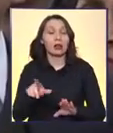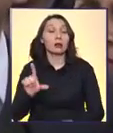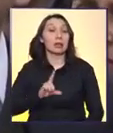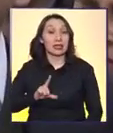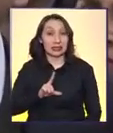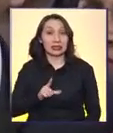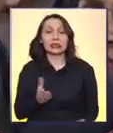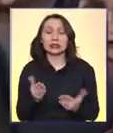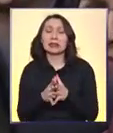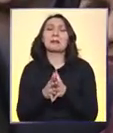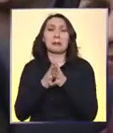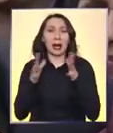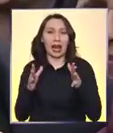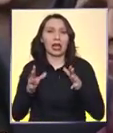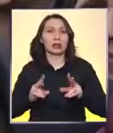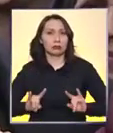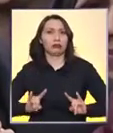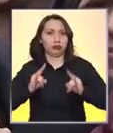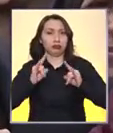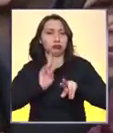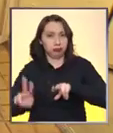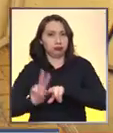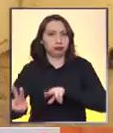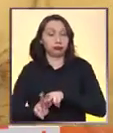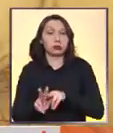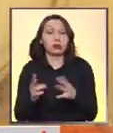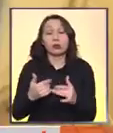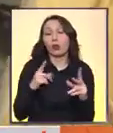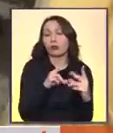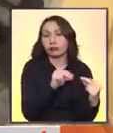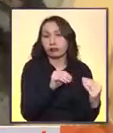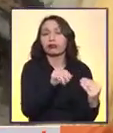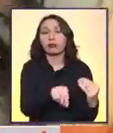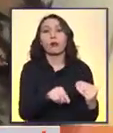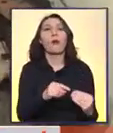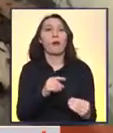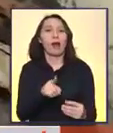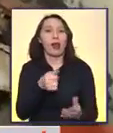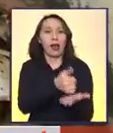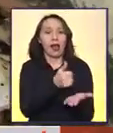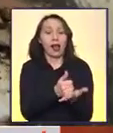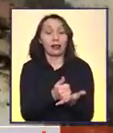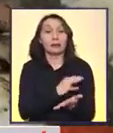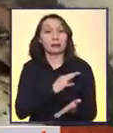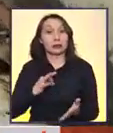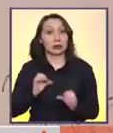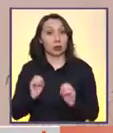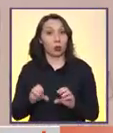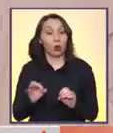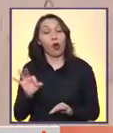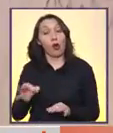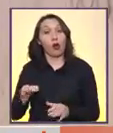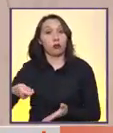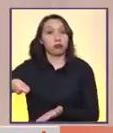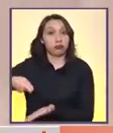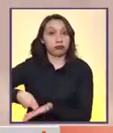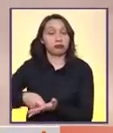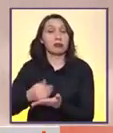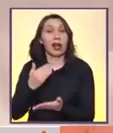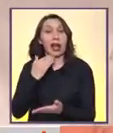reparaciones mayores. Hemos estado conversando con el alcalde para ver cómo lo podemos ayudar. El Ministerio de Educación, directamente o a través de los sostenedores, está invirtiendo